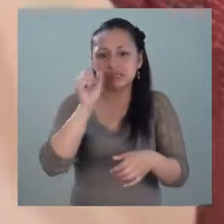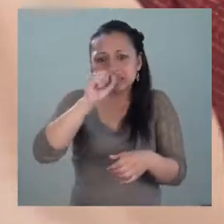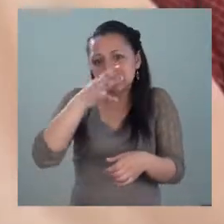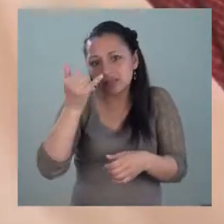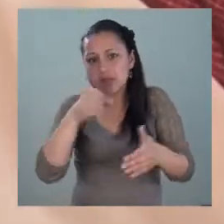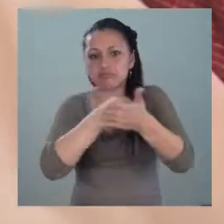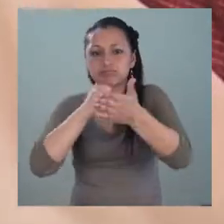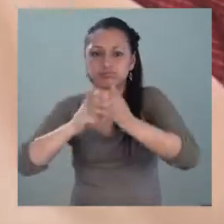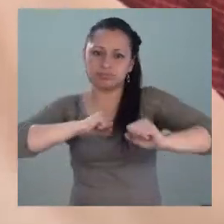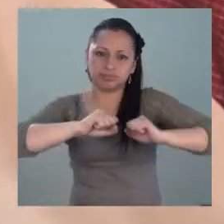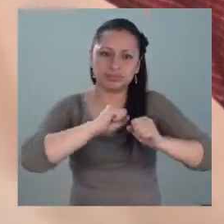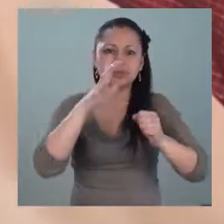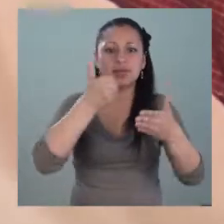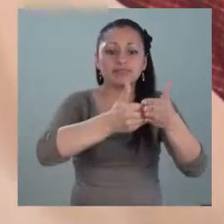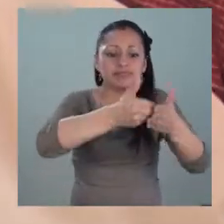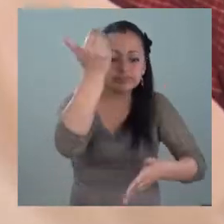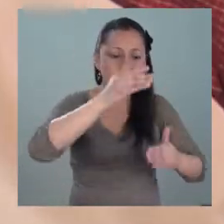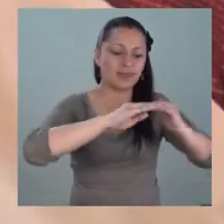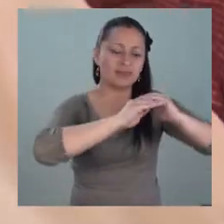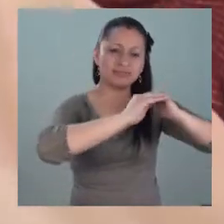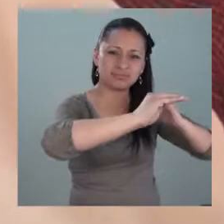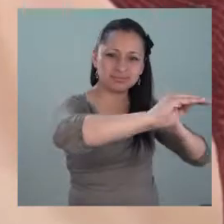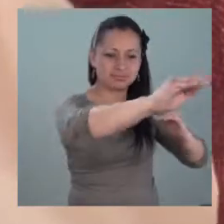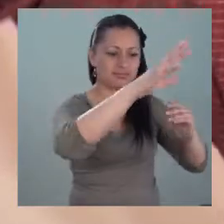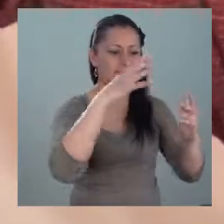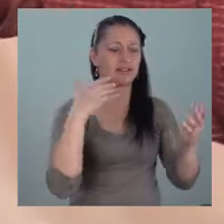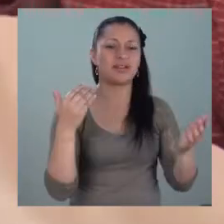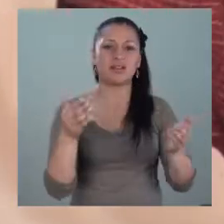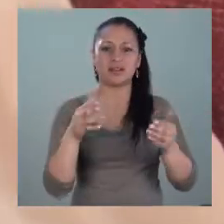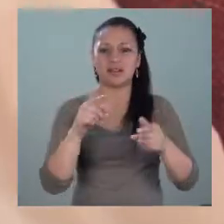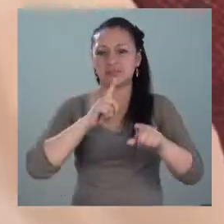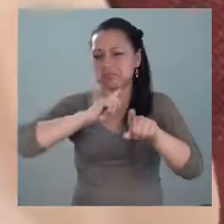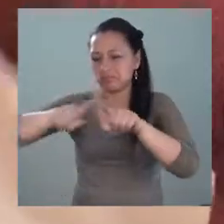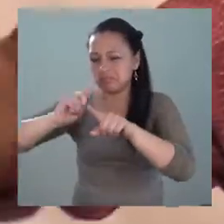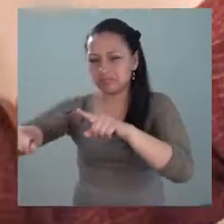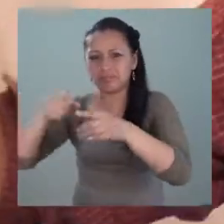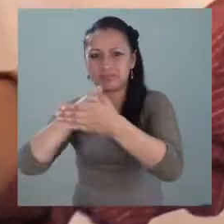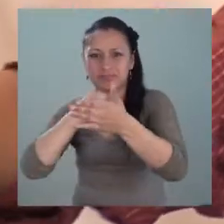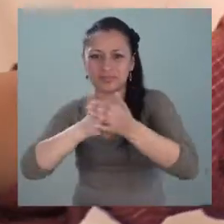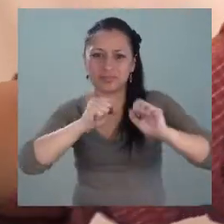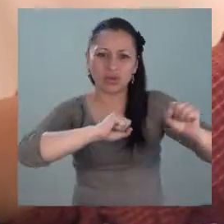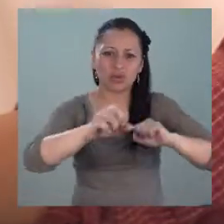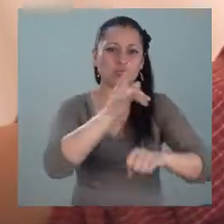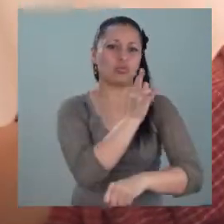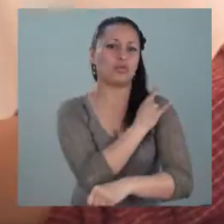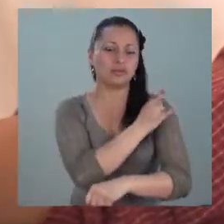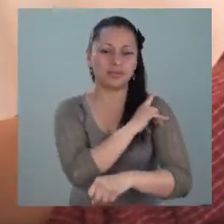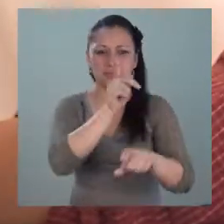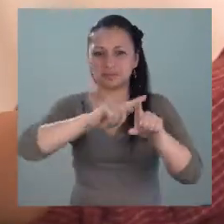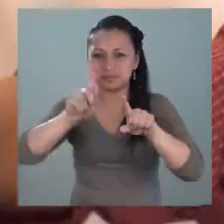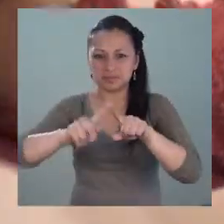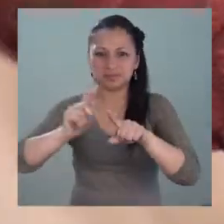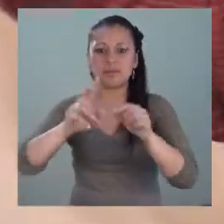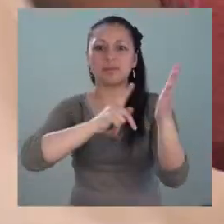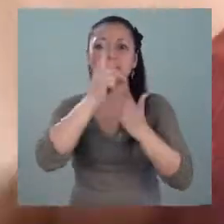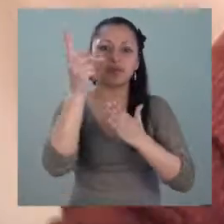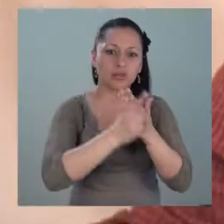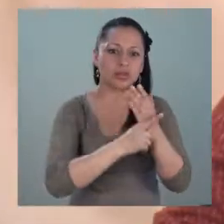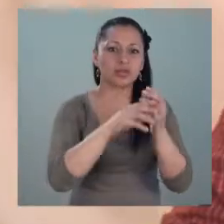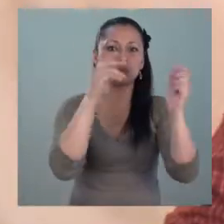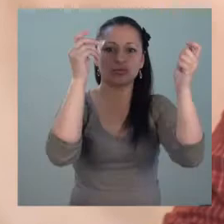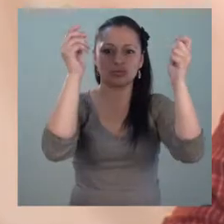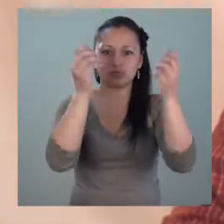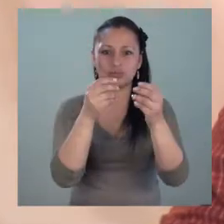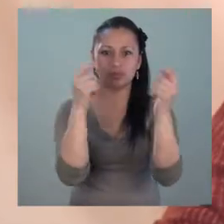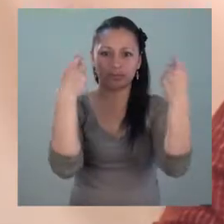vía Estrella que va a iniciar y la acuapista y las sedes de las universidades y los